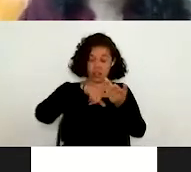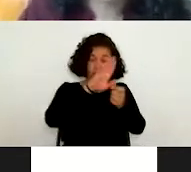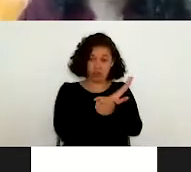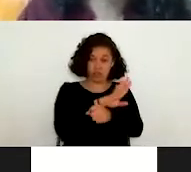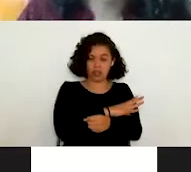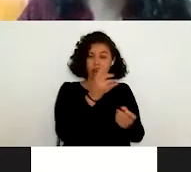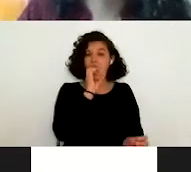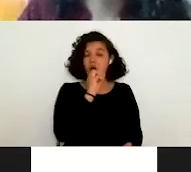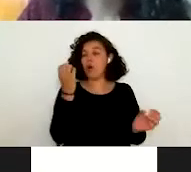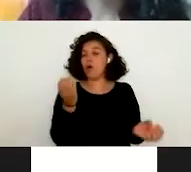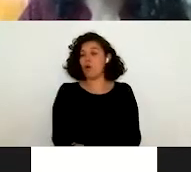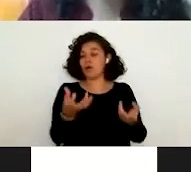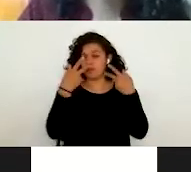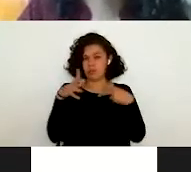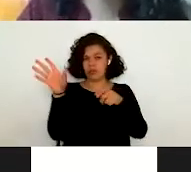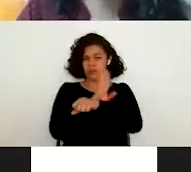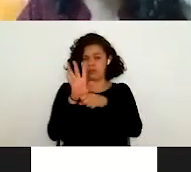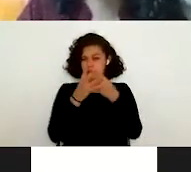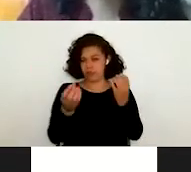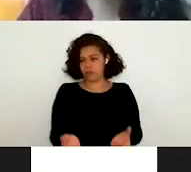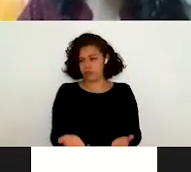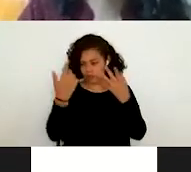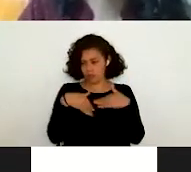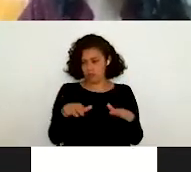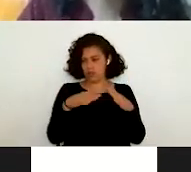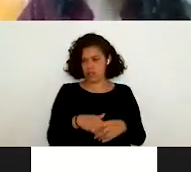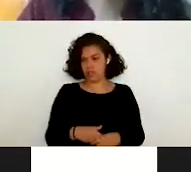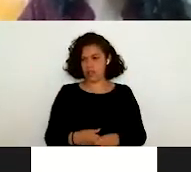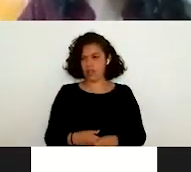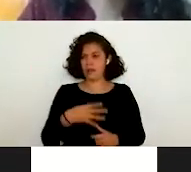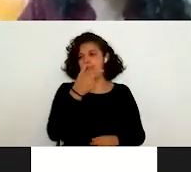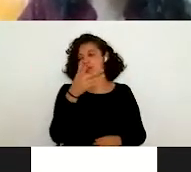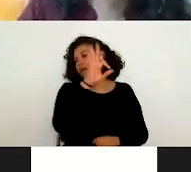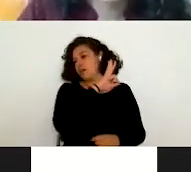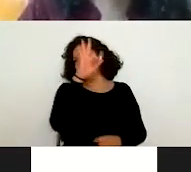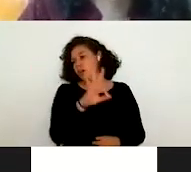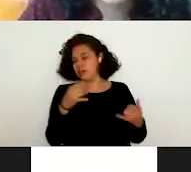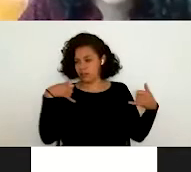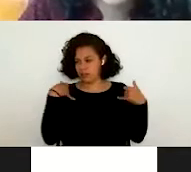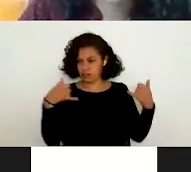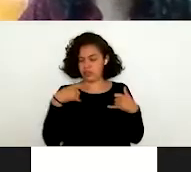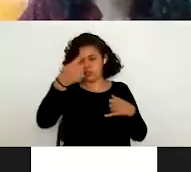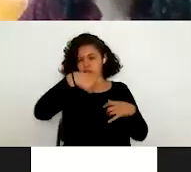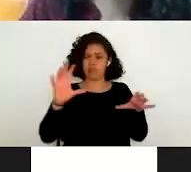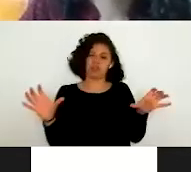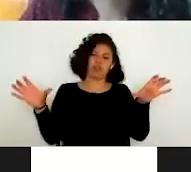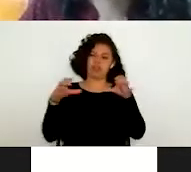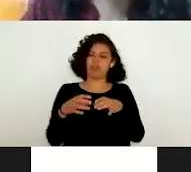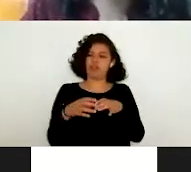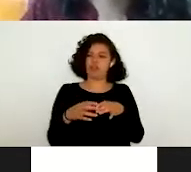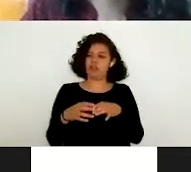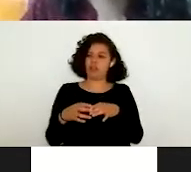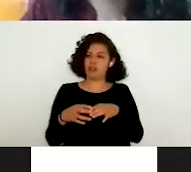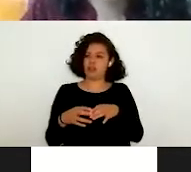a beneficiar. La segunda dice, al menos el 25% de los jóvenes de la colonia X